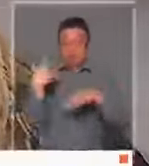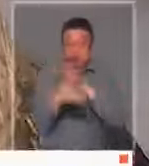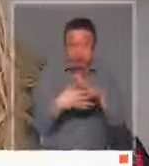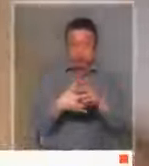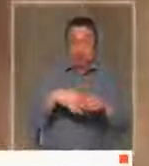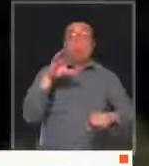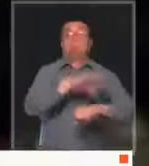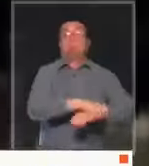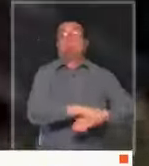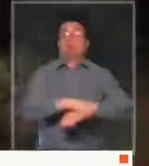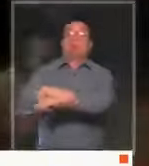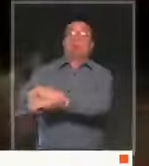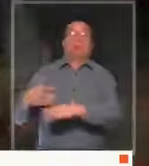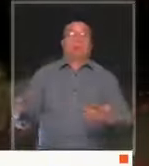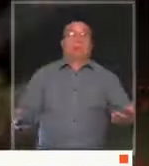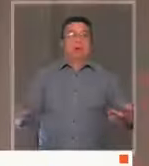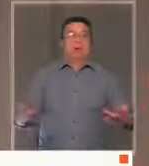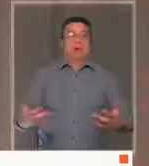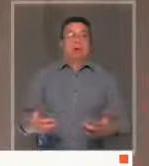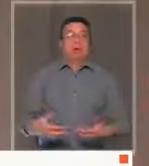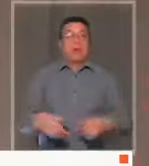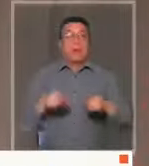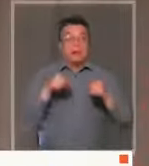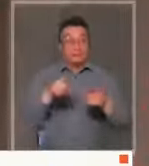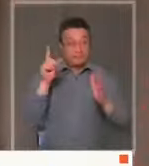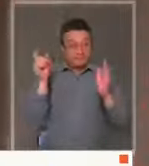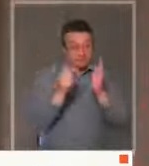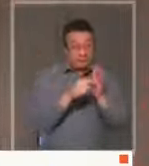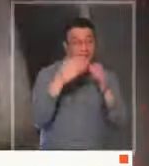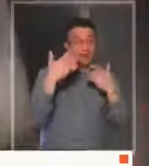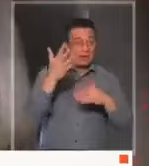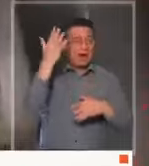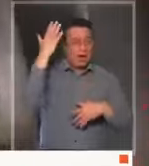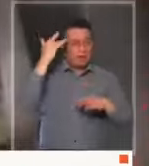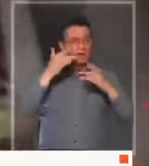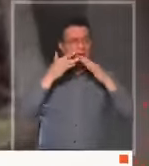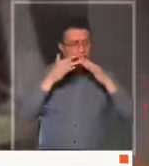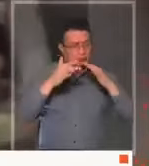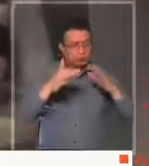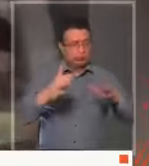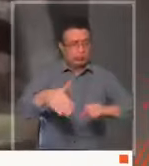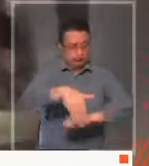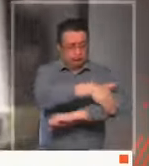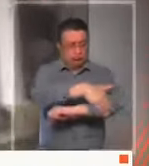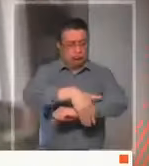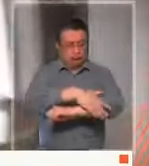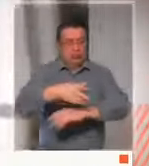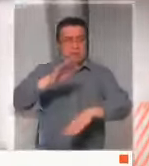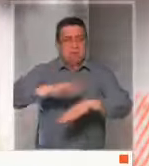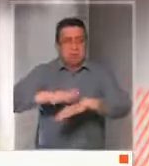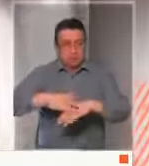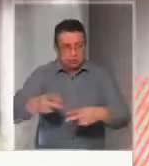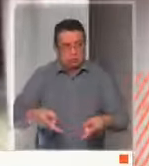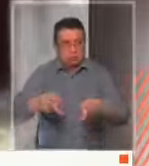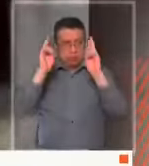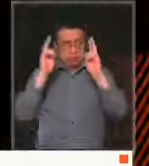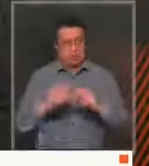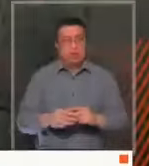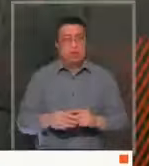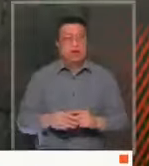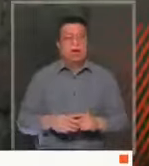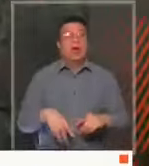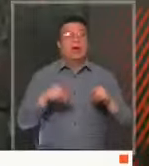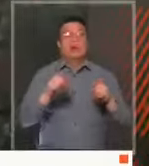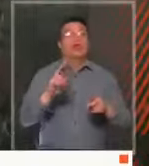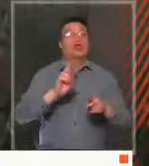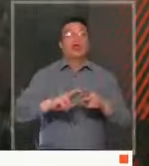la llevaban detenida. Desde esa fecha que ya se hablaba de la creación de un barrio rojo. No sacan nada, no hay